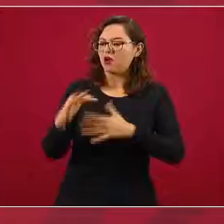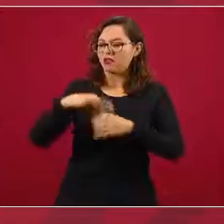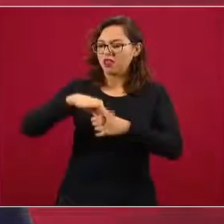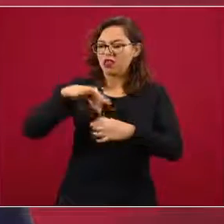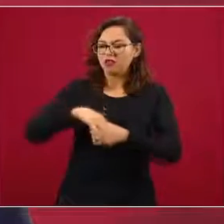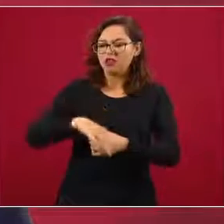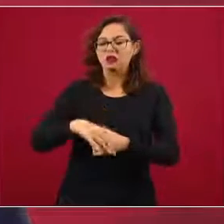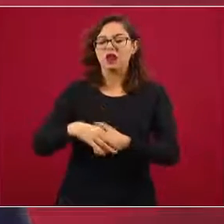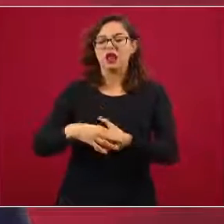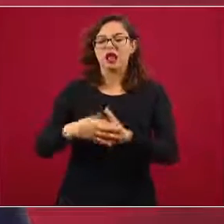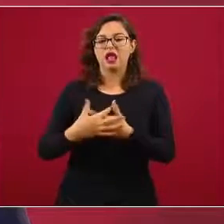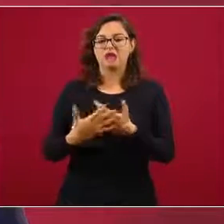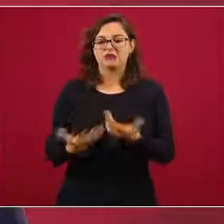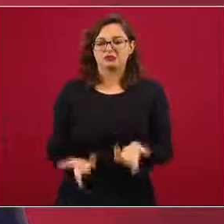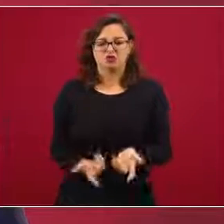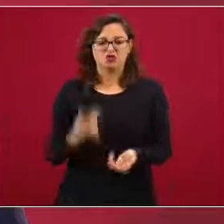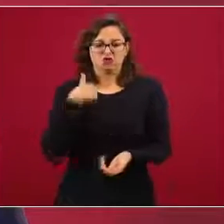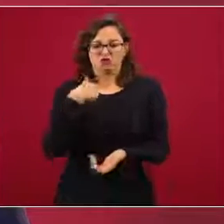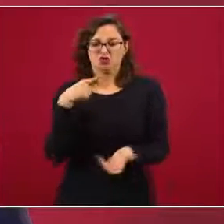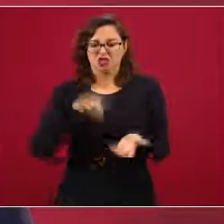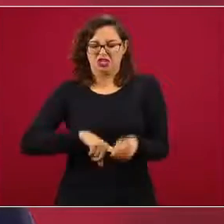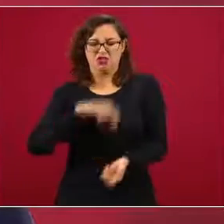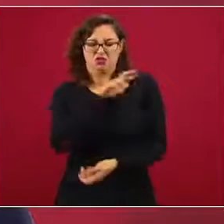estoy molesto,